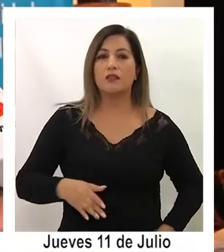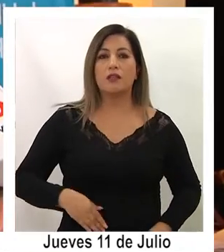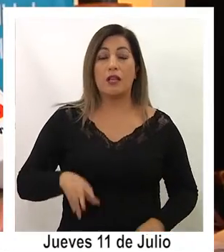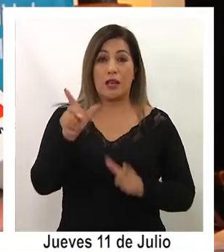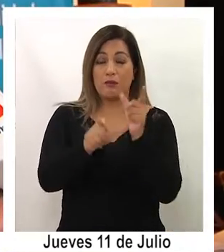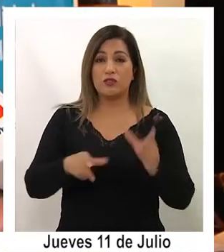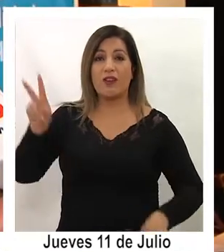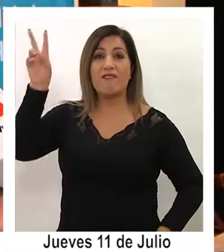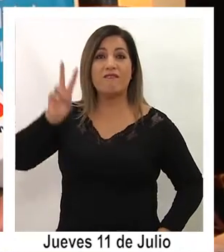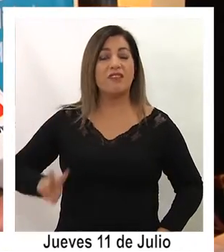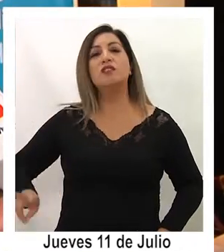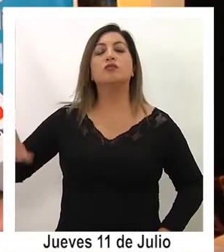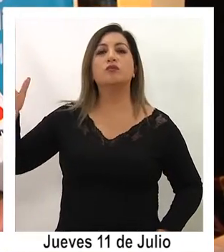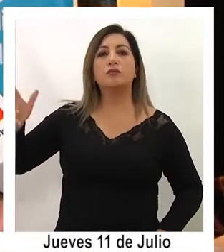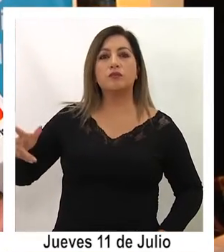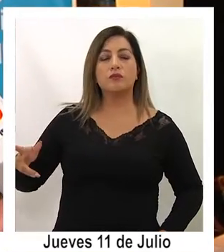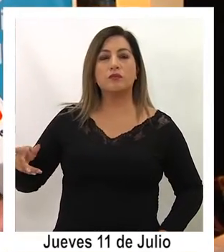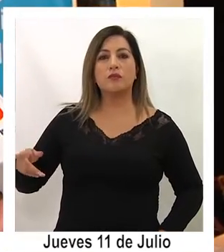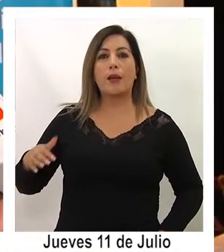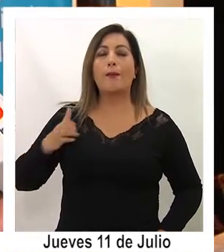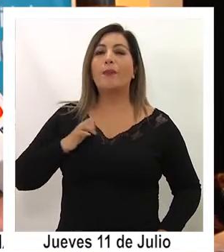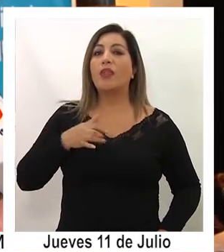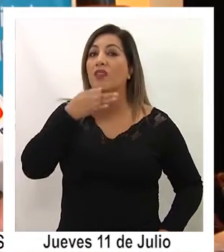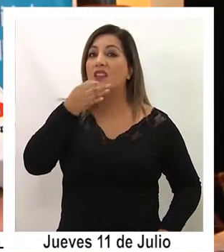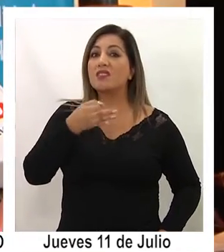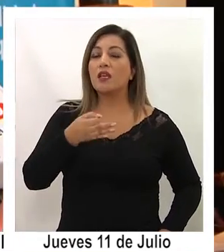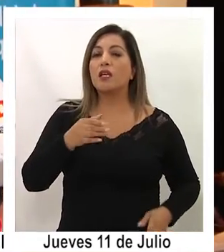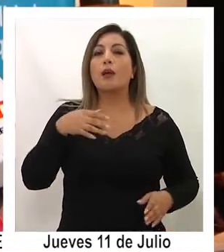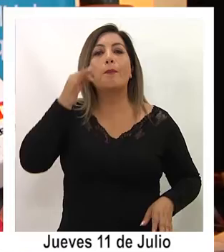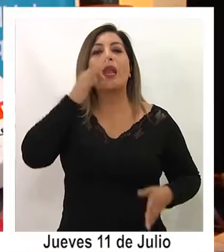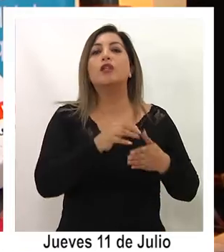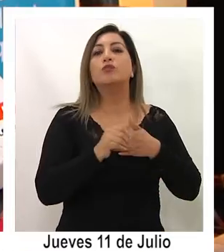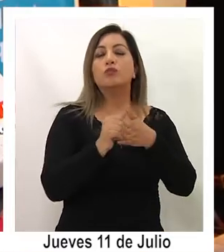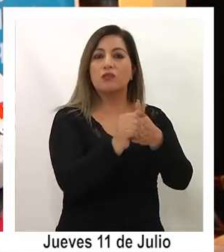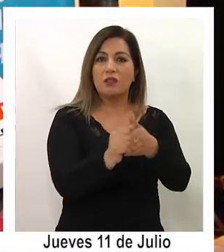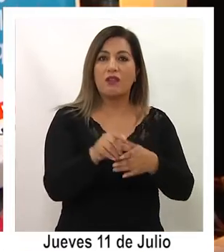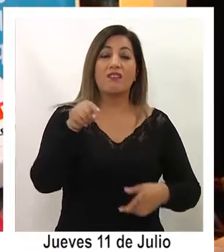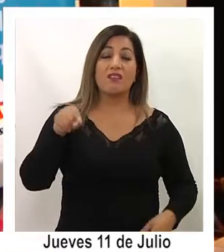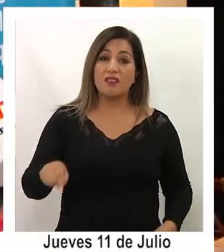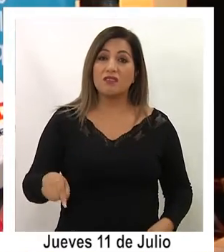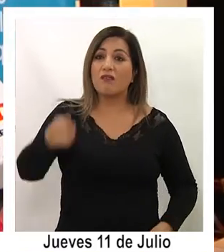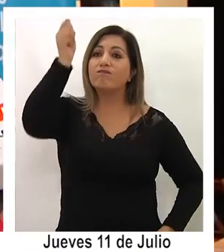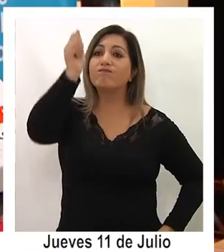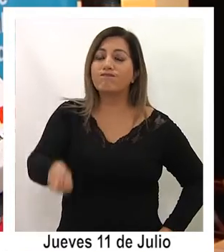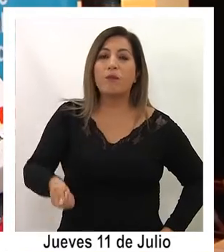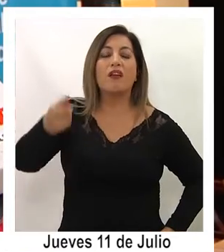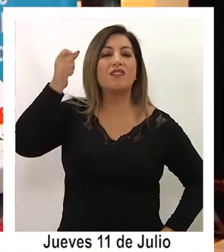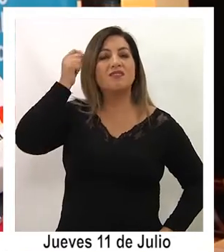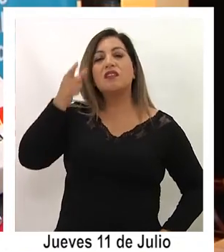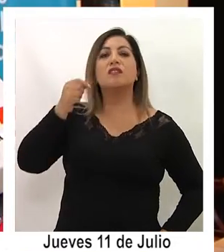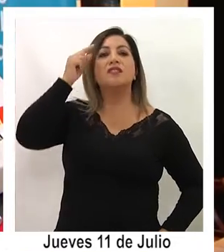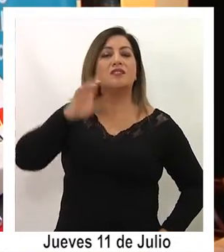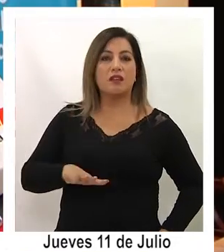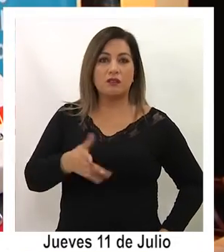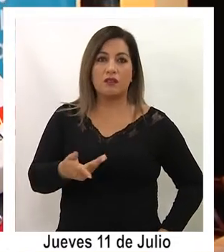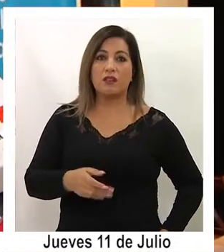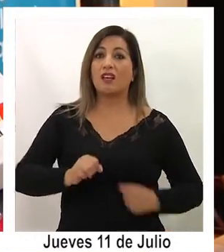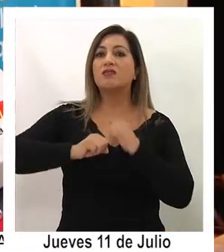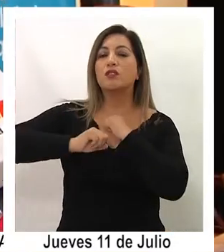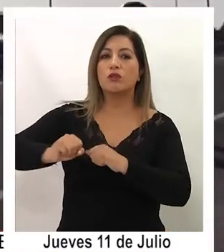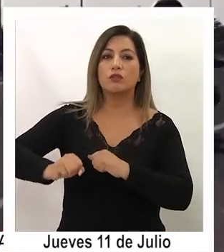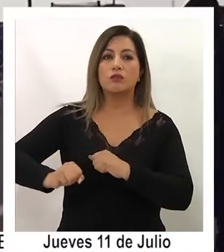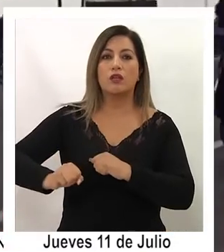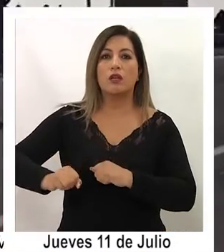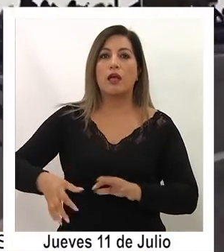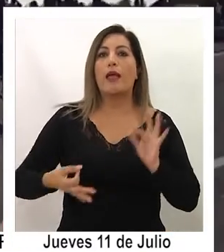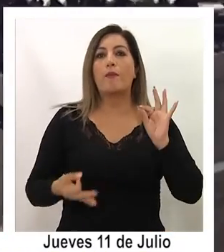mayoritariamente han señalado la PDI que vienen como turistas. Y en ese aspecto la Corte efectivamente entendió y rechazó